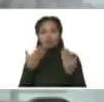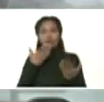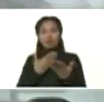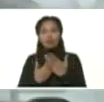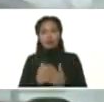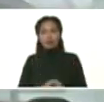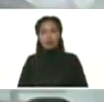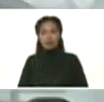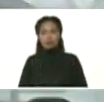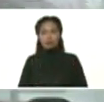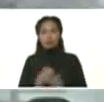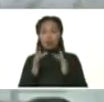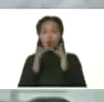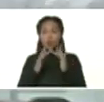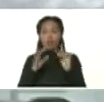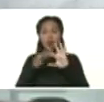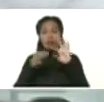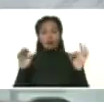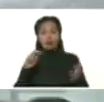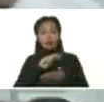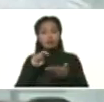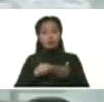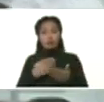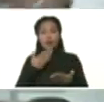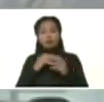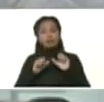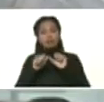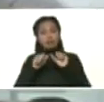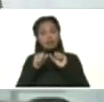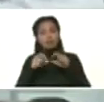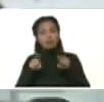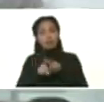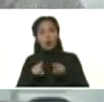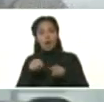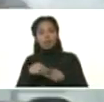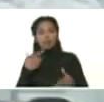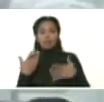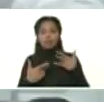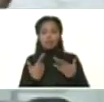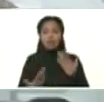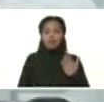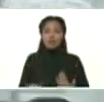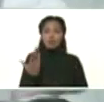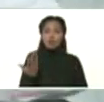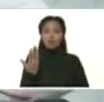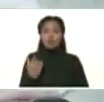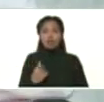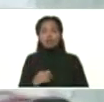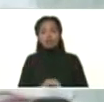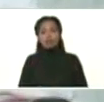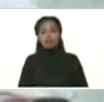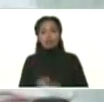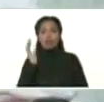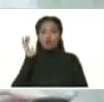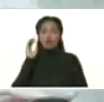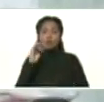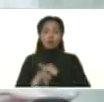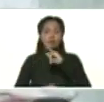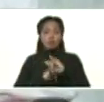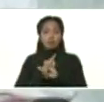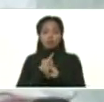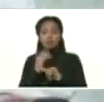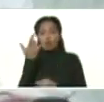pues, los que se conectaron a la cadena nacional. Continuamos en este acto importantísimo de la Cumbre Mundial